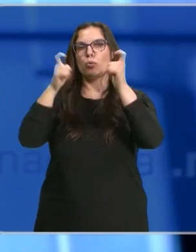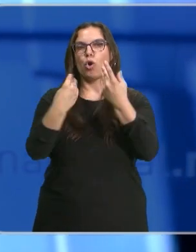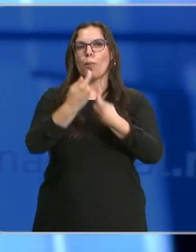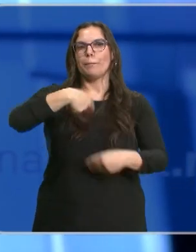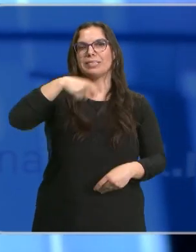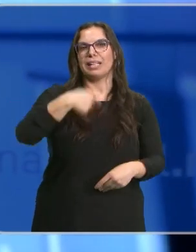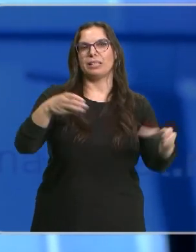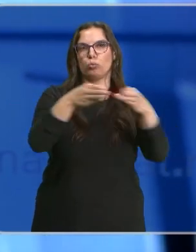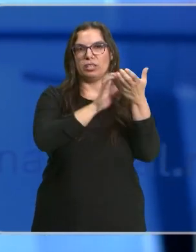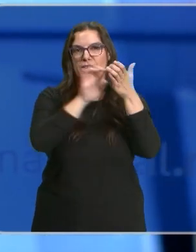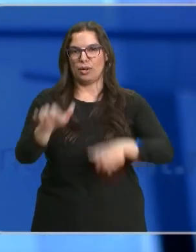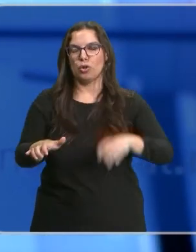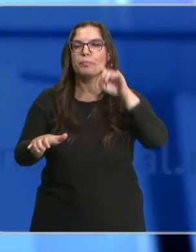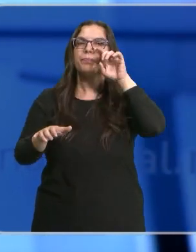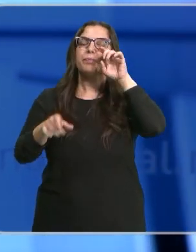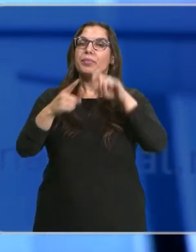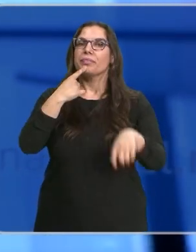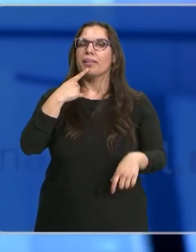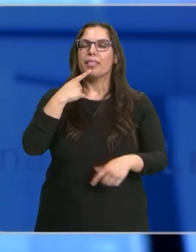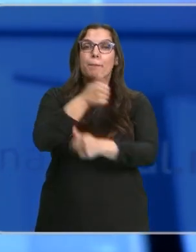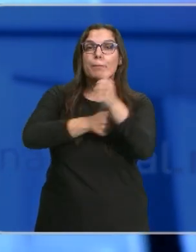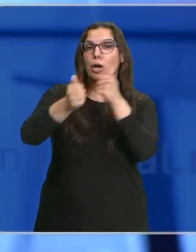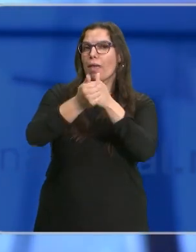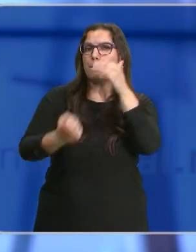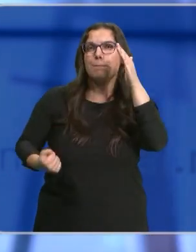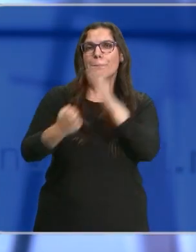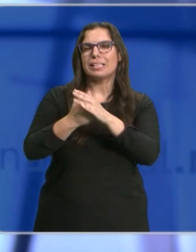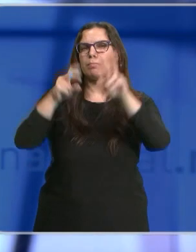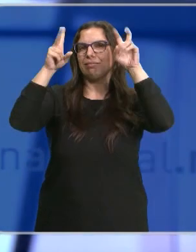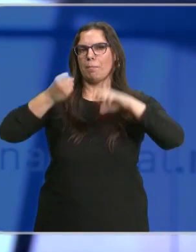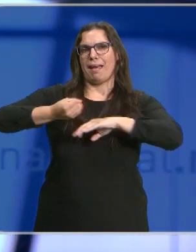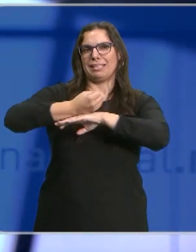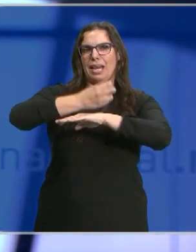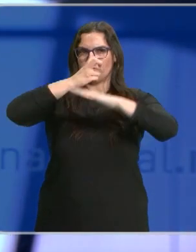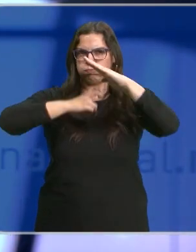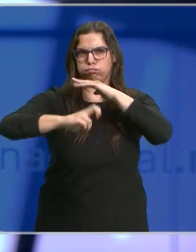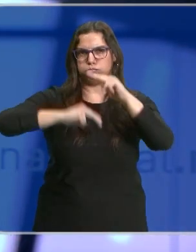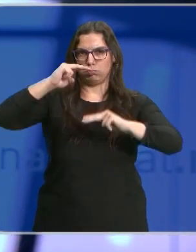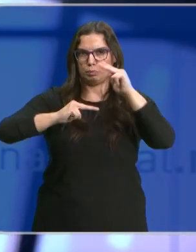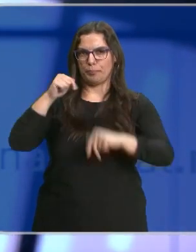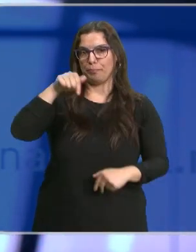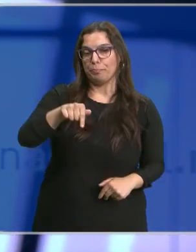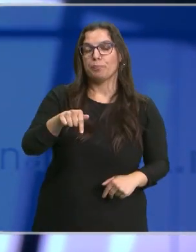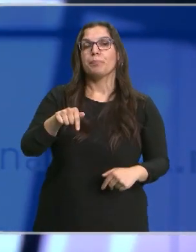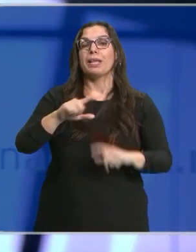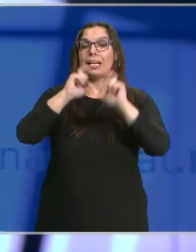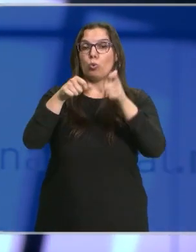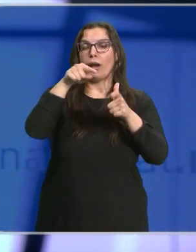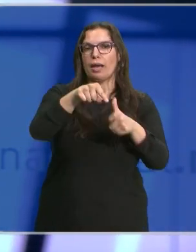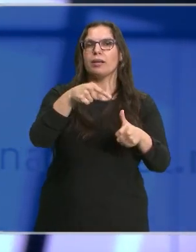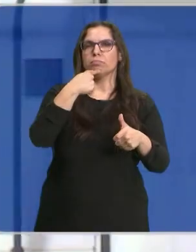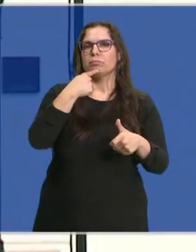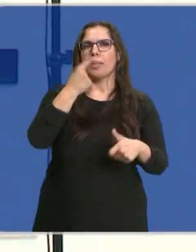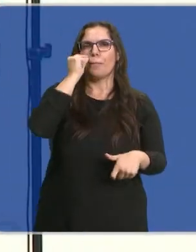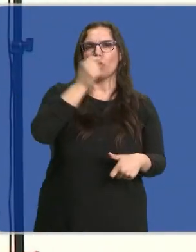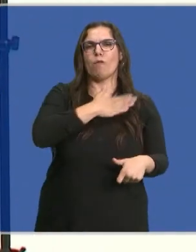con el presidente de la Junta. Ha marcado como máxima prioridad el soterramiento del ferrocarril. De este encuentro se lleva la voluntad de